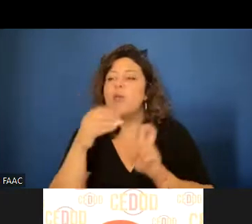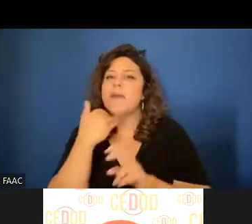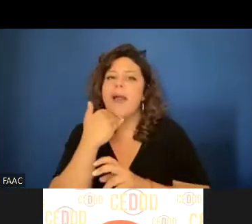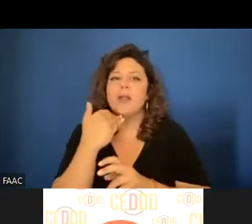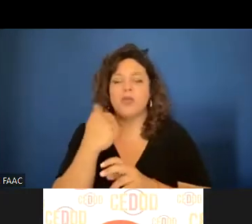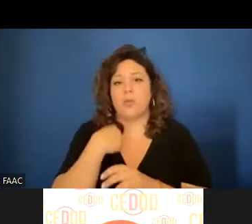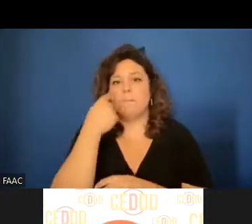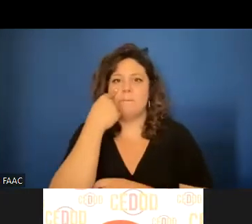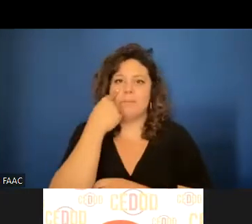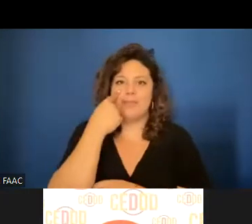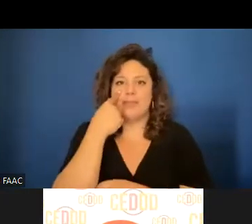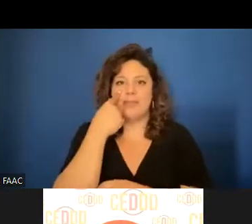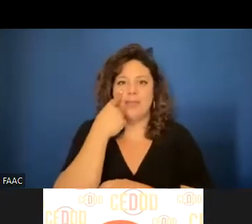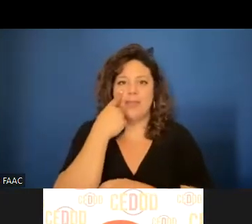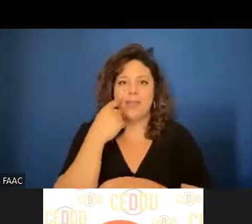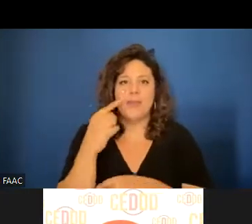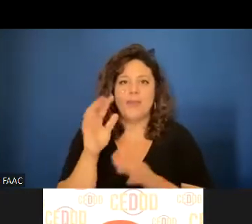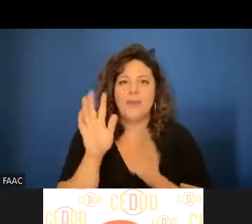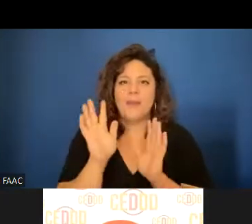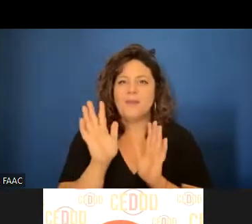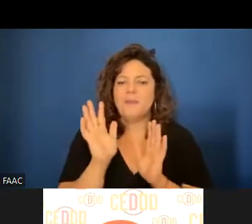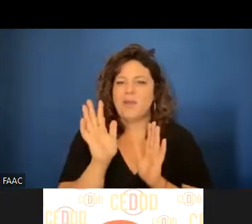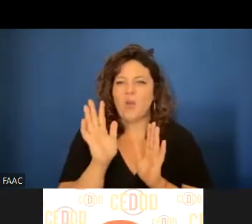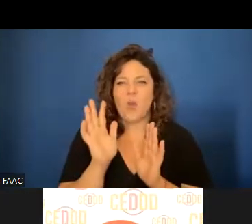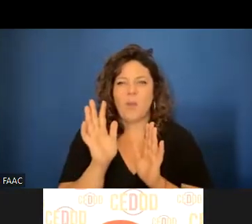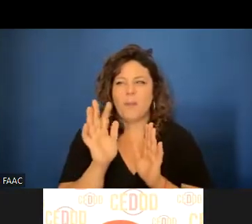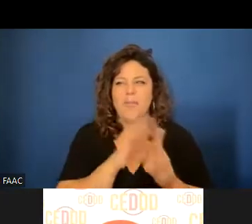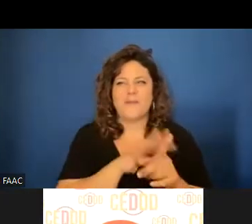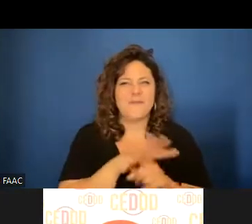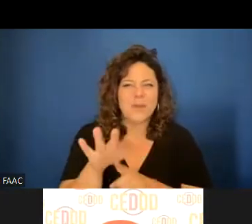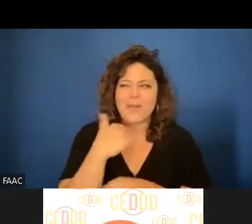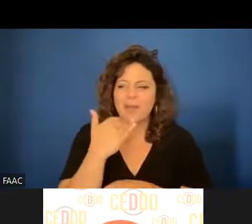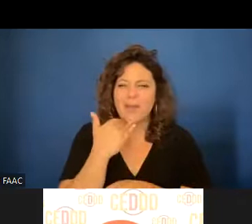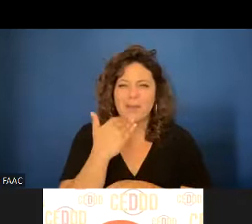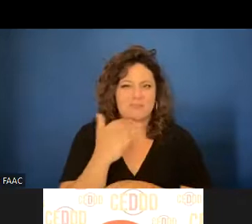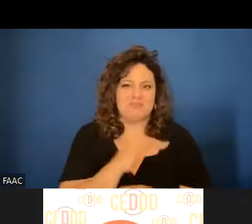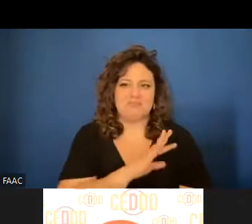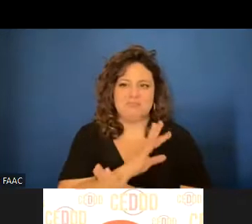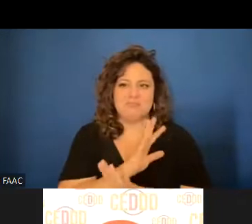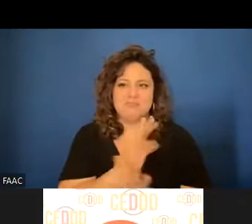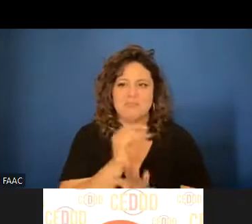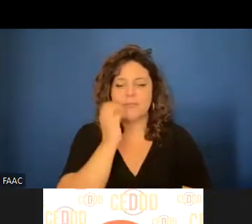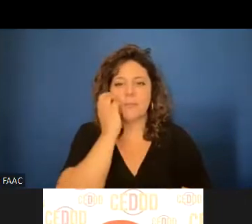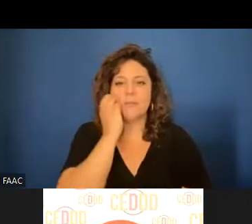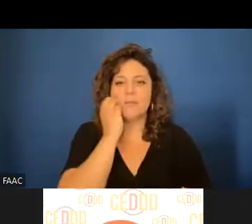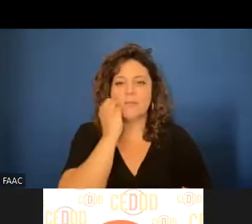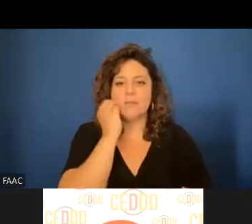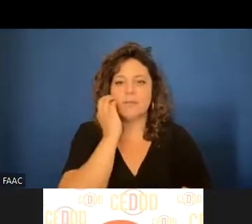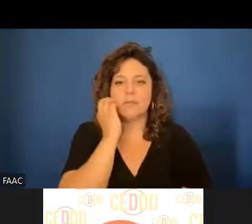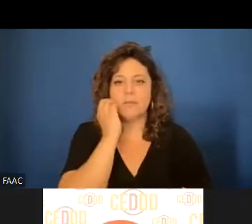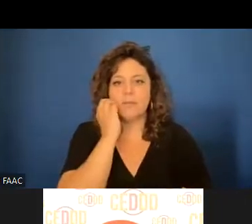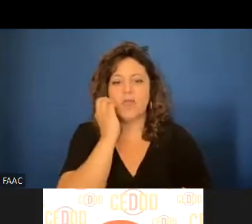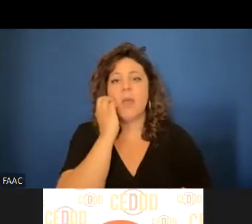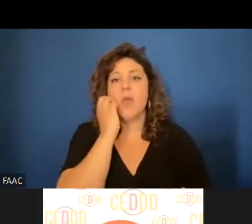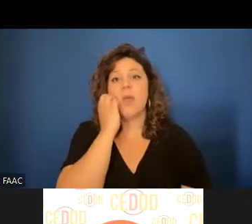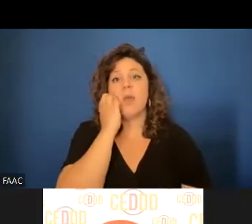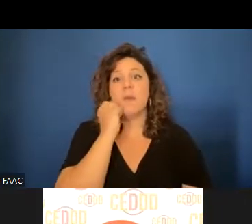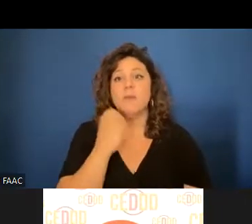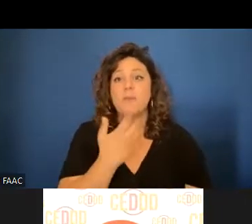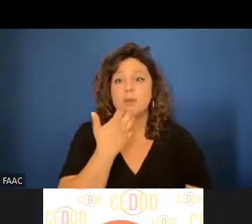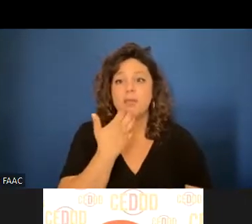falta de accesibilidad. Es decir, no es lo mismo que esté de puertas para dentro del centro de trabajo, que la responsable es la empresa y que por normativa tendría que